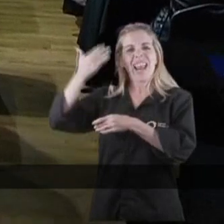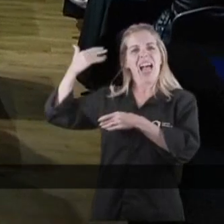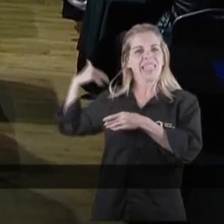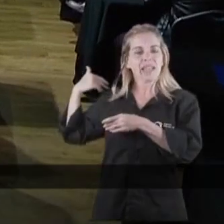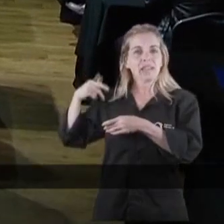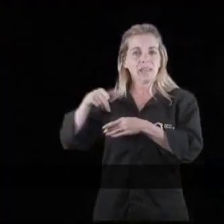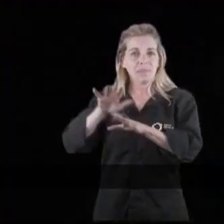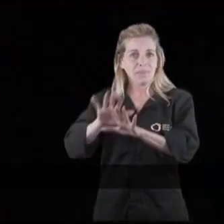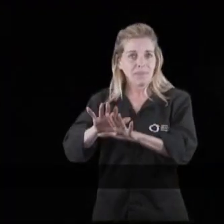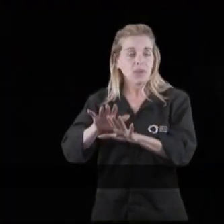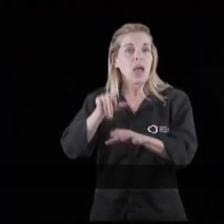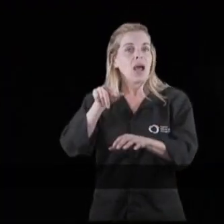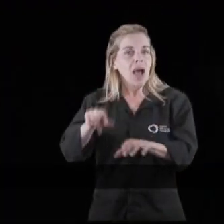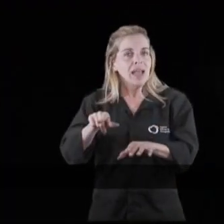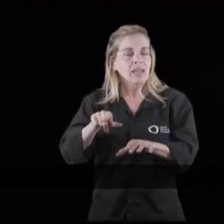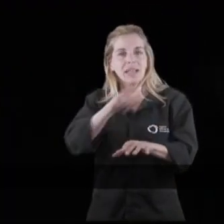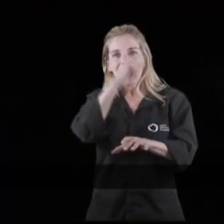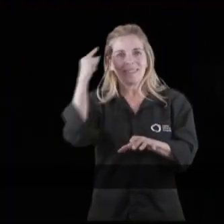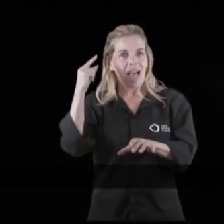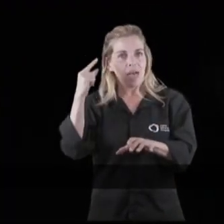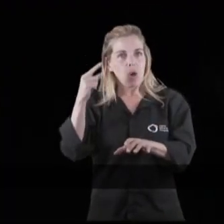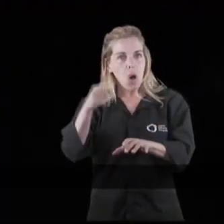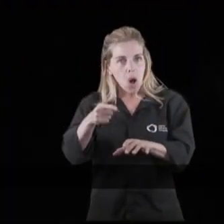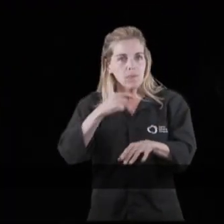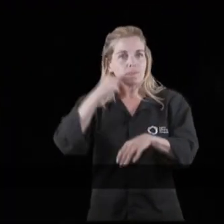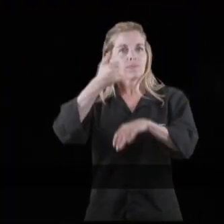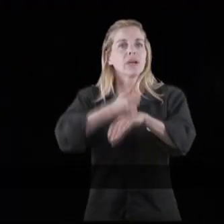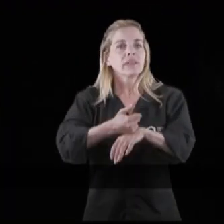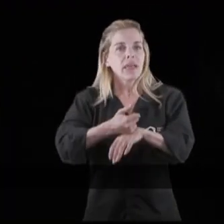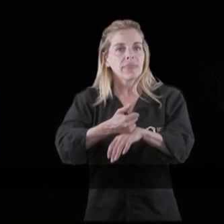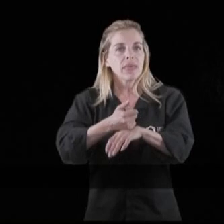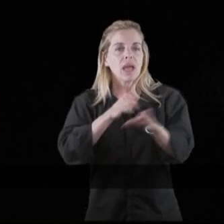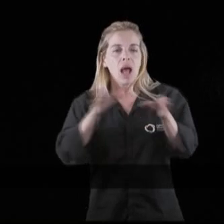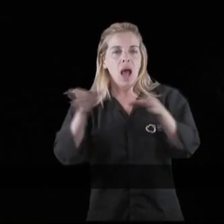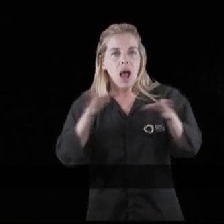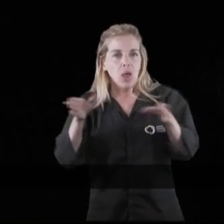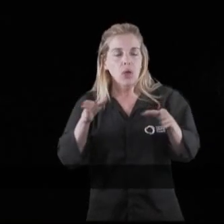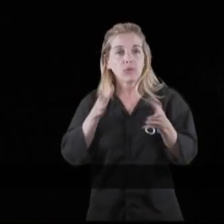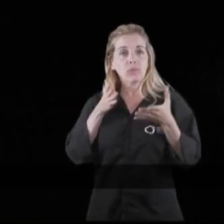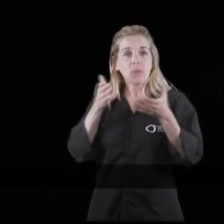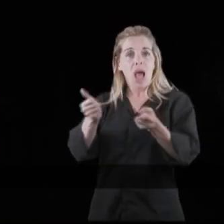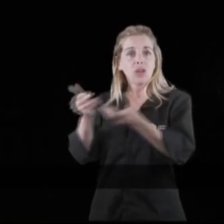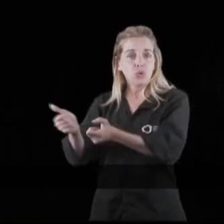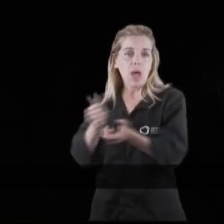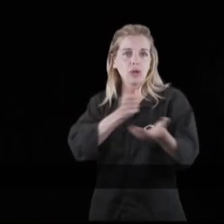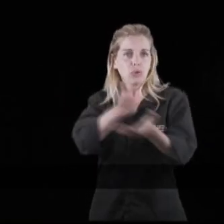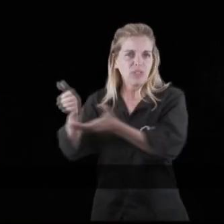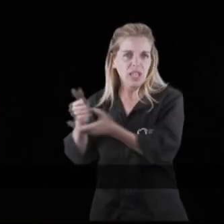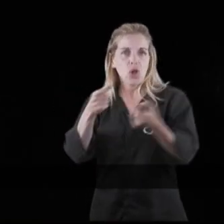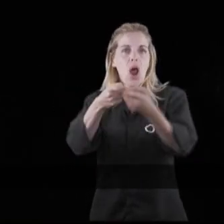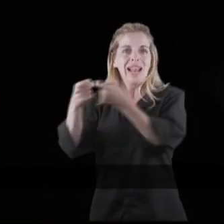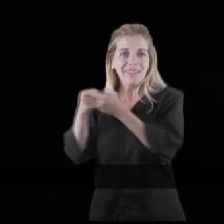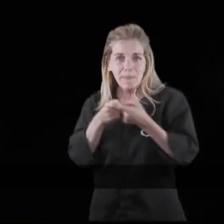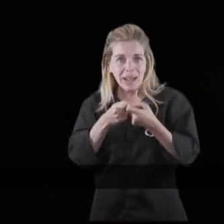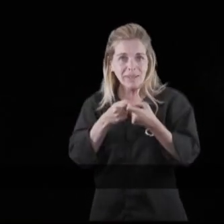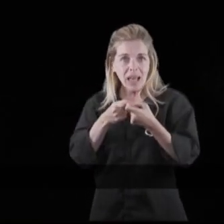entonces así fue el Estado a estar presente y a socorrer a las empresas, socorriendo